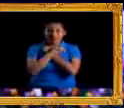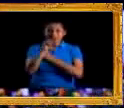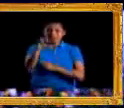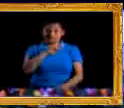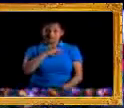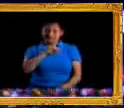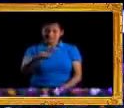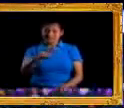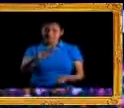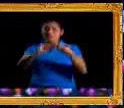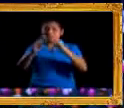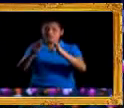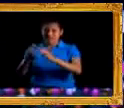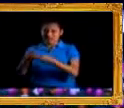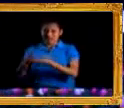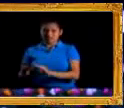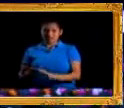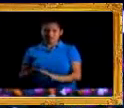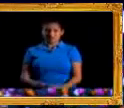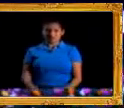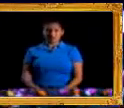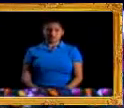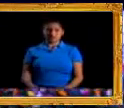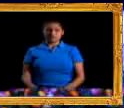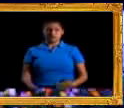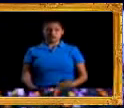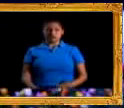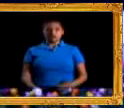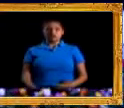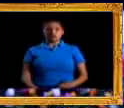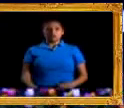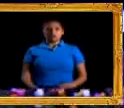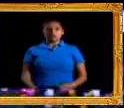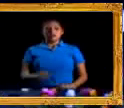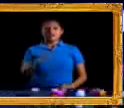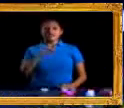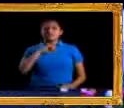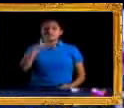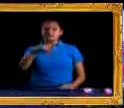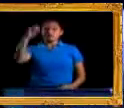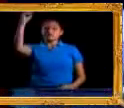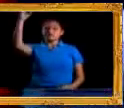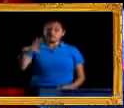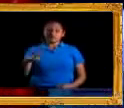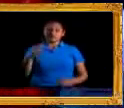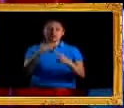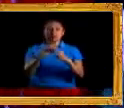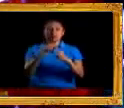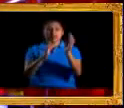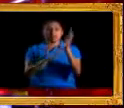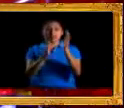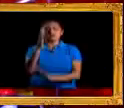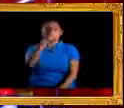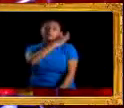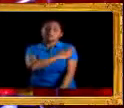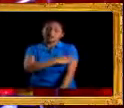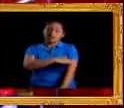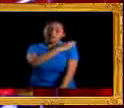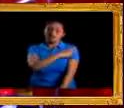sean multiplicadas. Creo que usted no me está entendiendo, hermano. Le estoy bendiciendo en el nombre de Jesús.